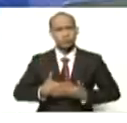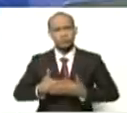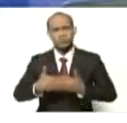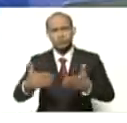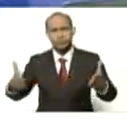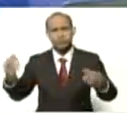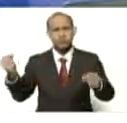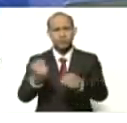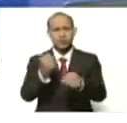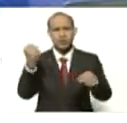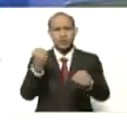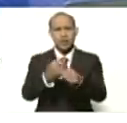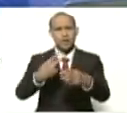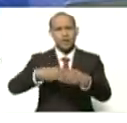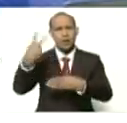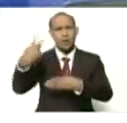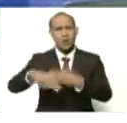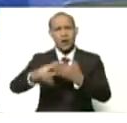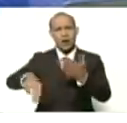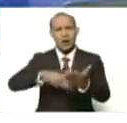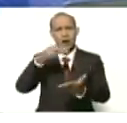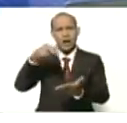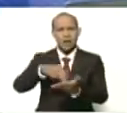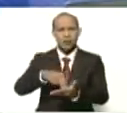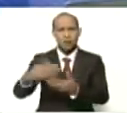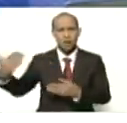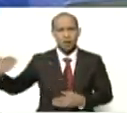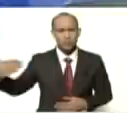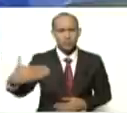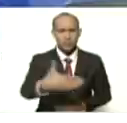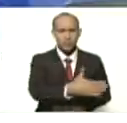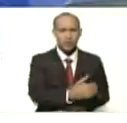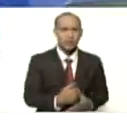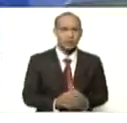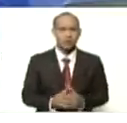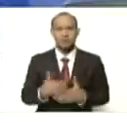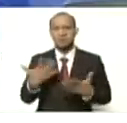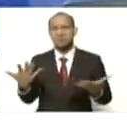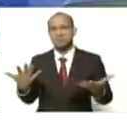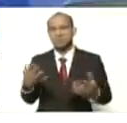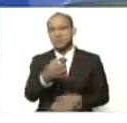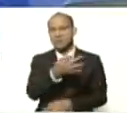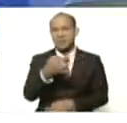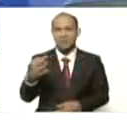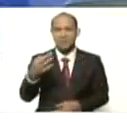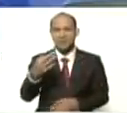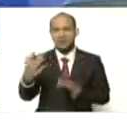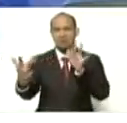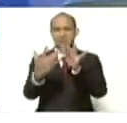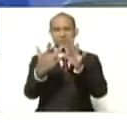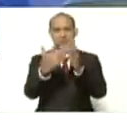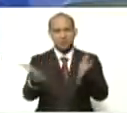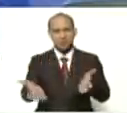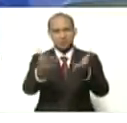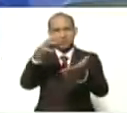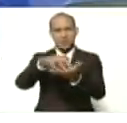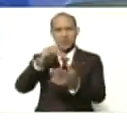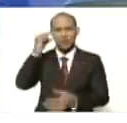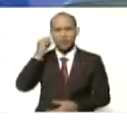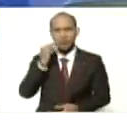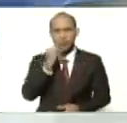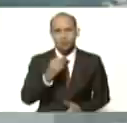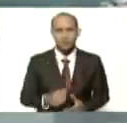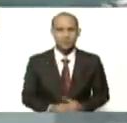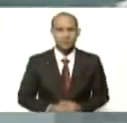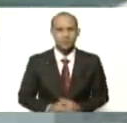del plan nacional de sardina que tal adelante el estado sucre vamos